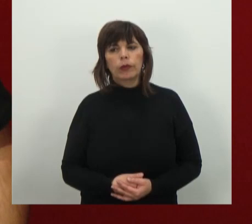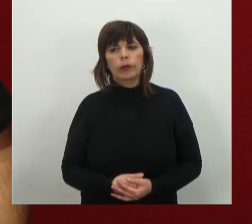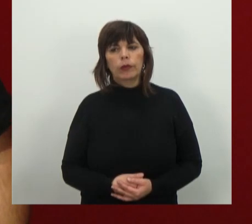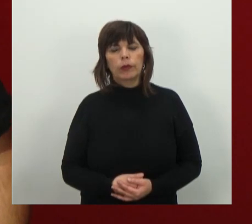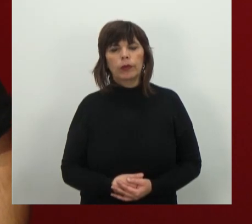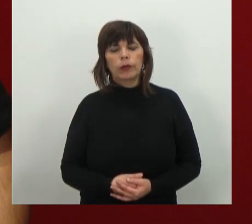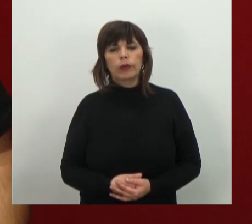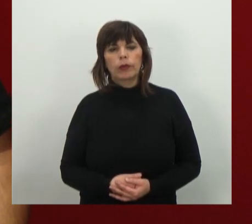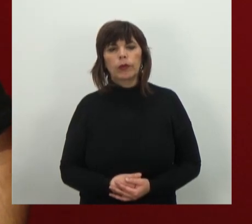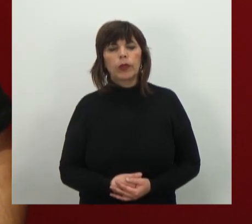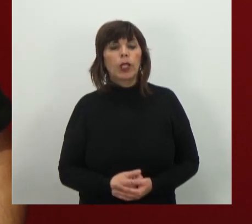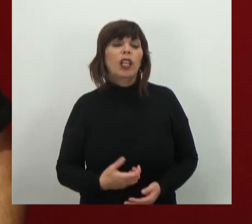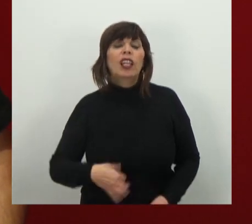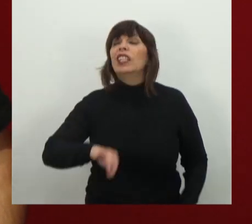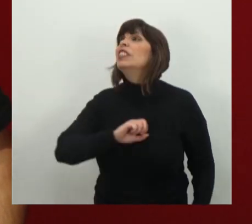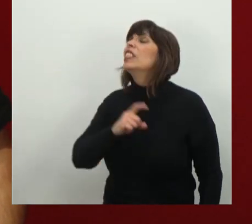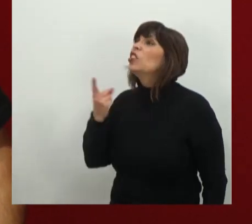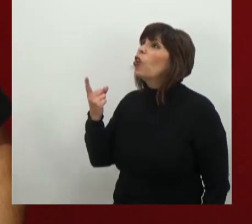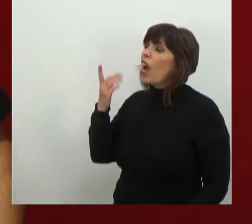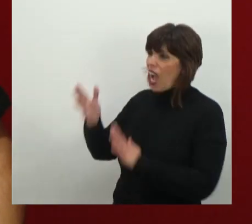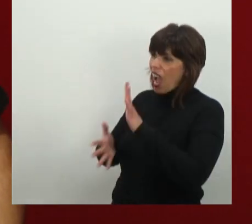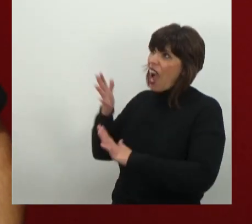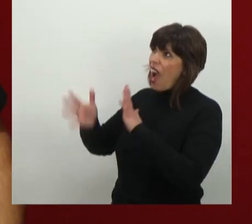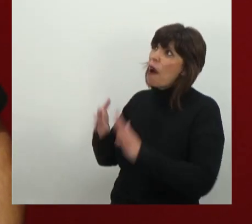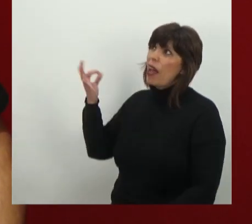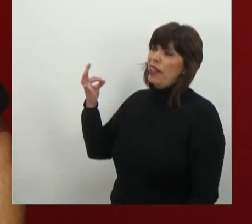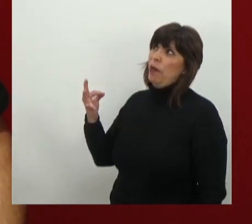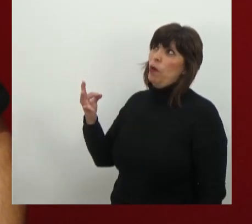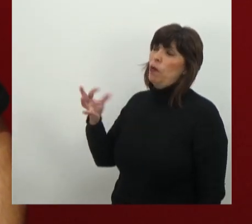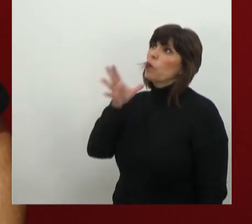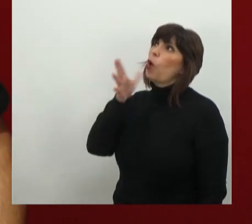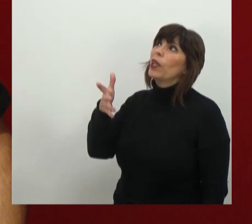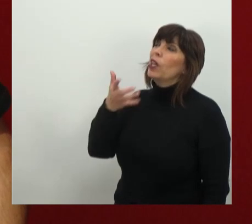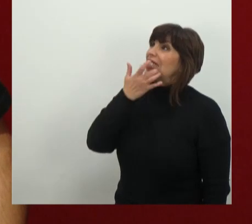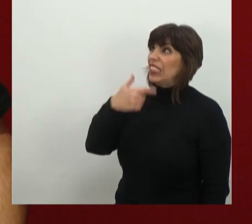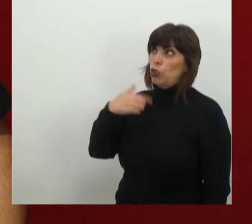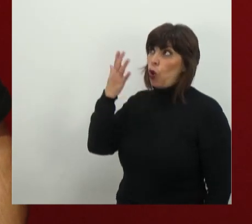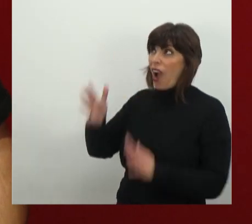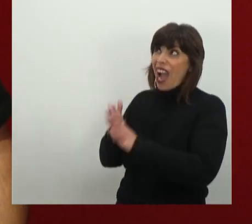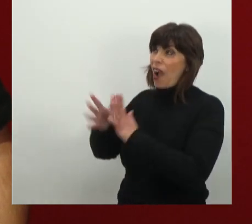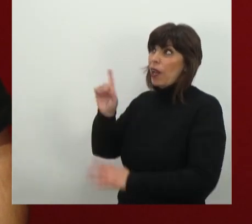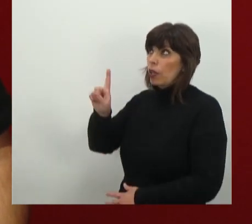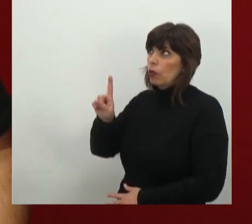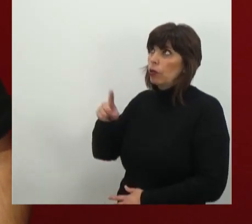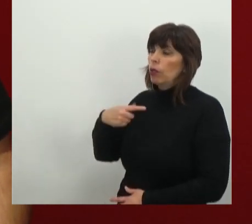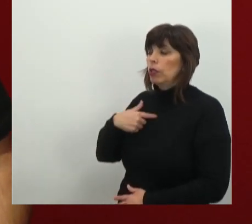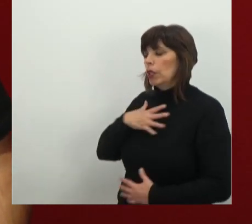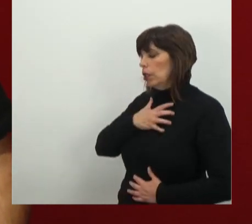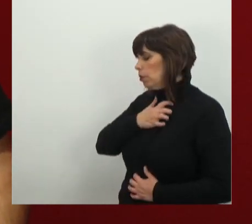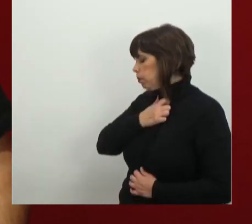Señor, tengo que hablar, porque si no hablo, Señor, me agobio.